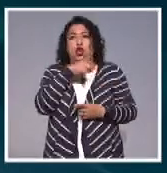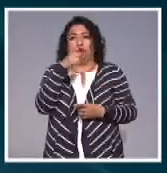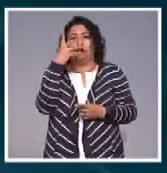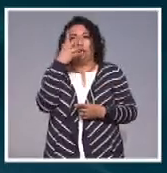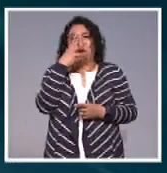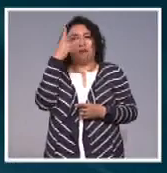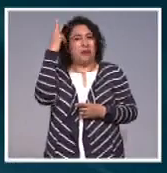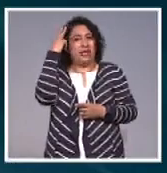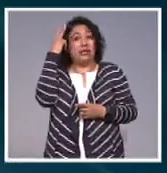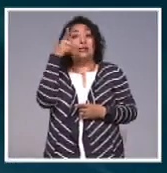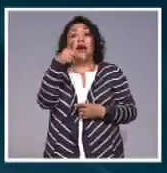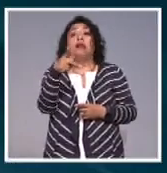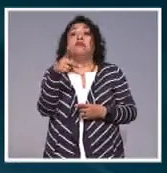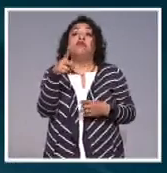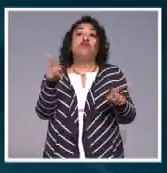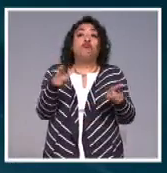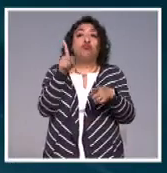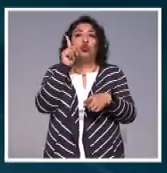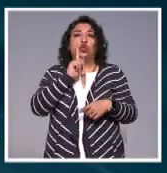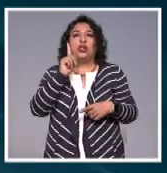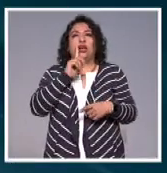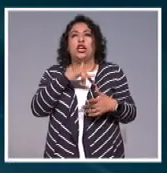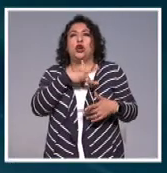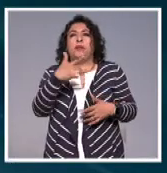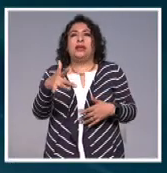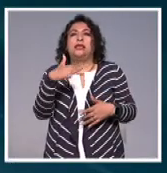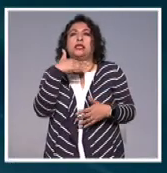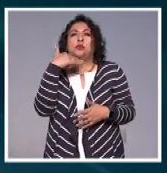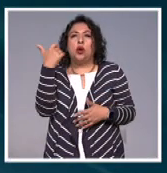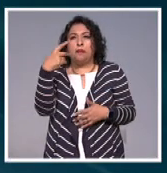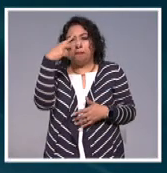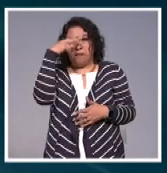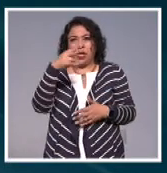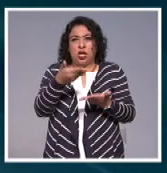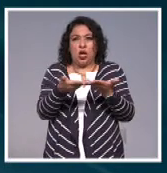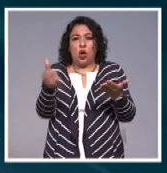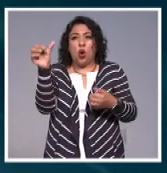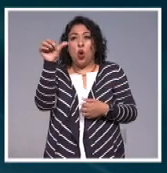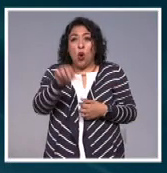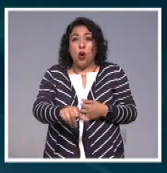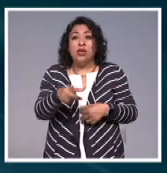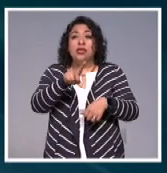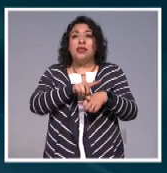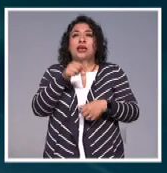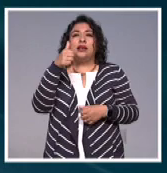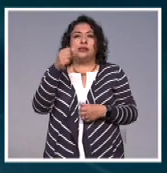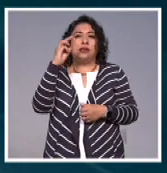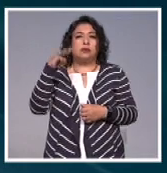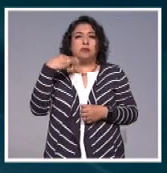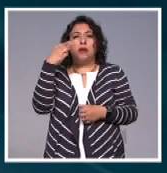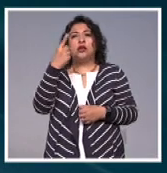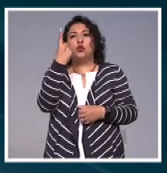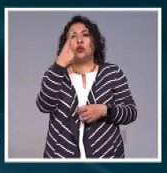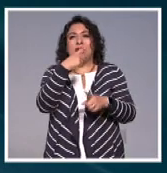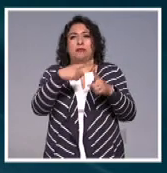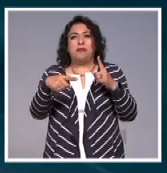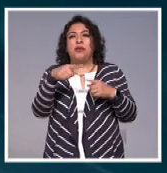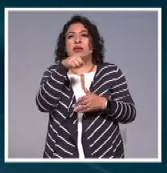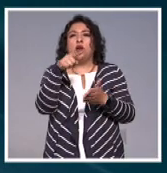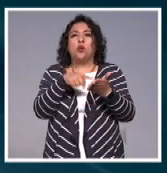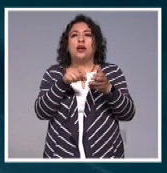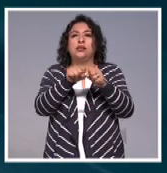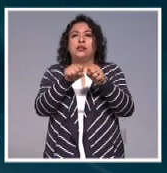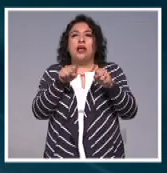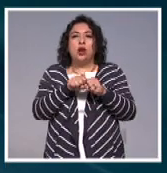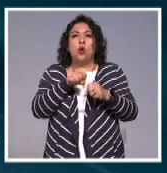Bellas Artes interpretará compositoras del romanticismo alemán y del México actual. Esto el 6 de marzo a las 13 horas en el Salón